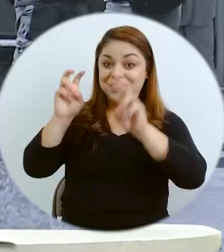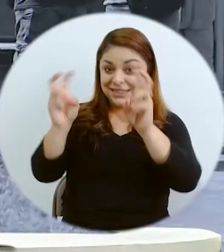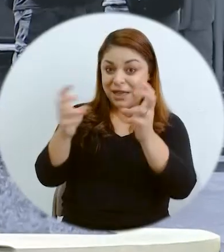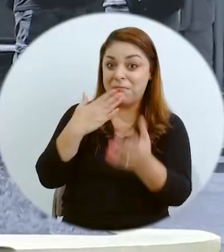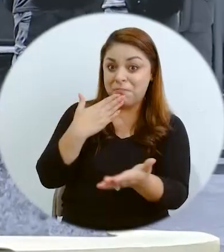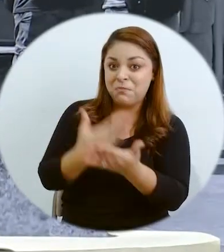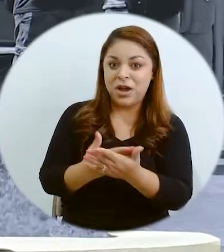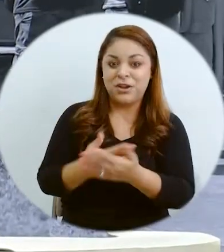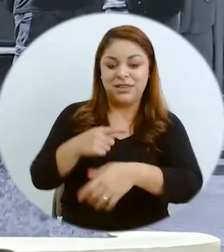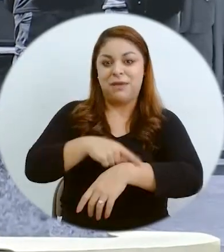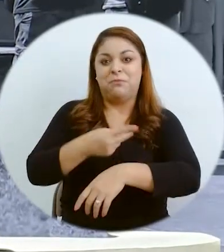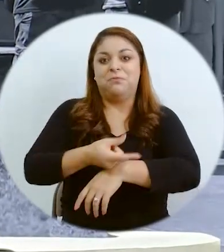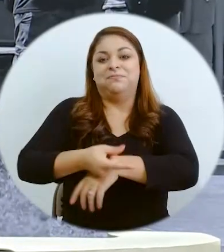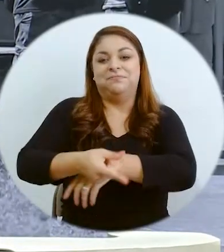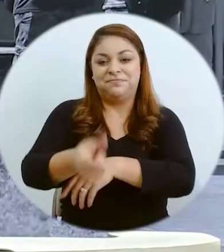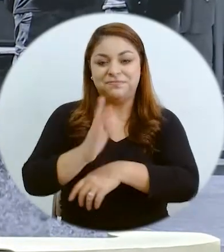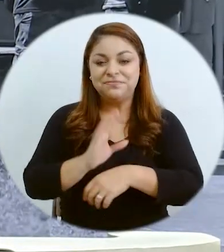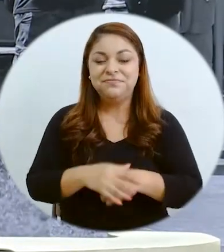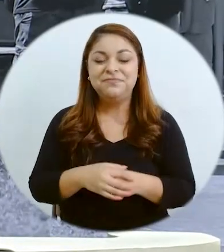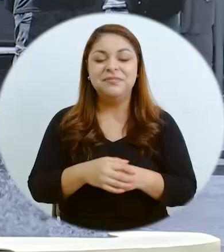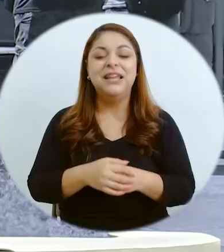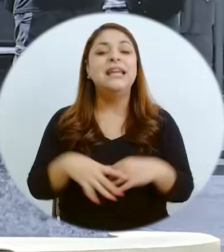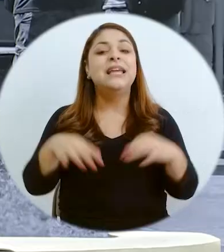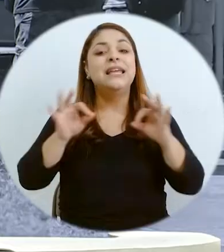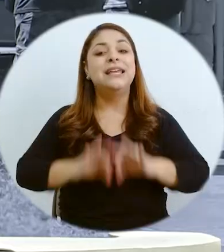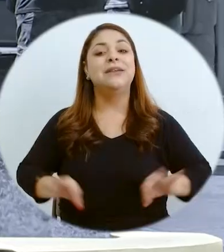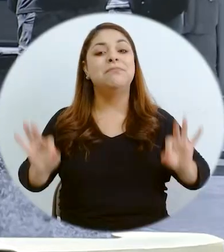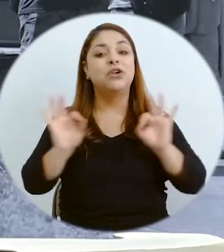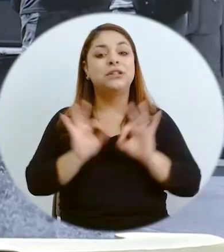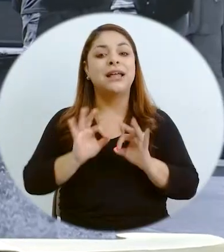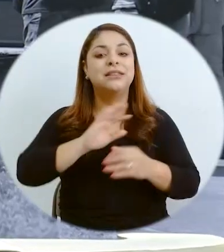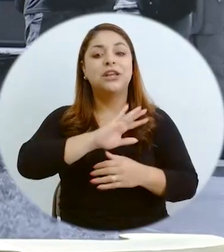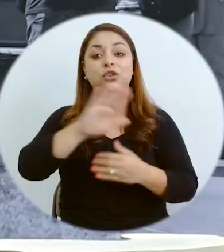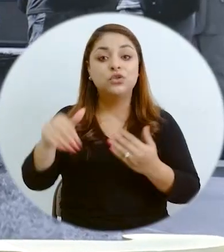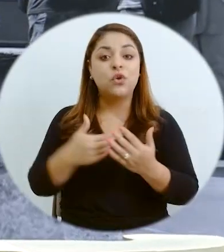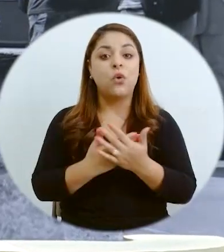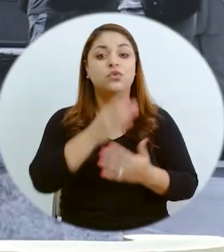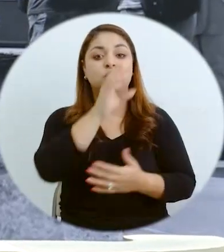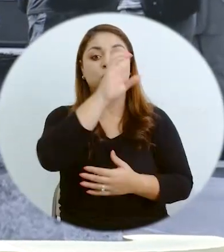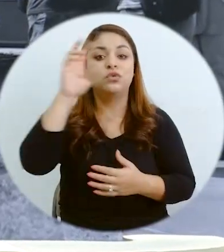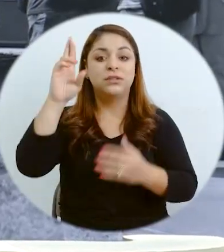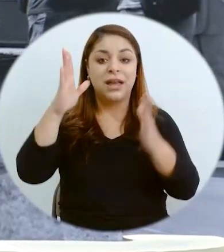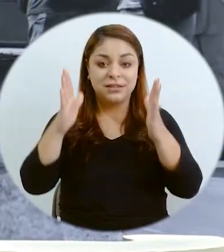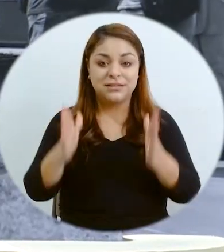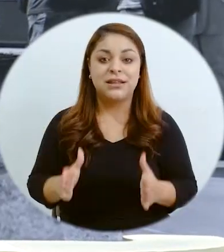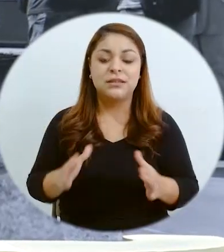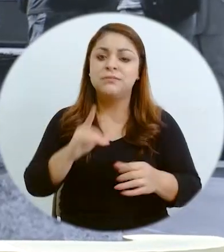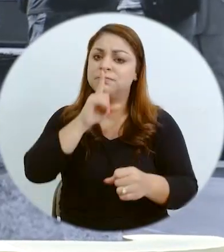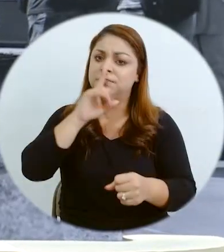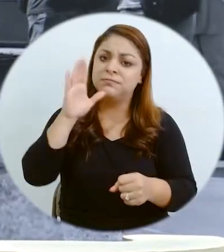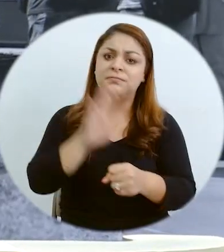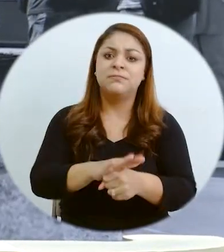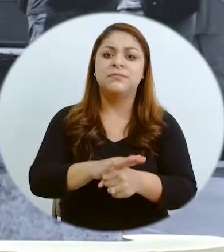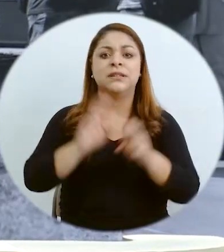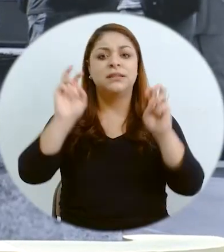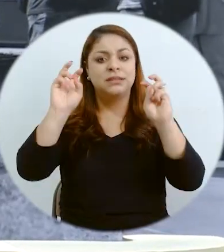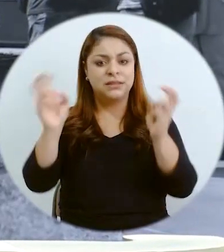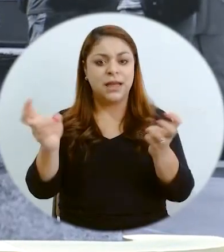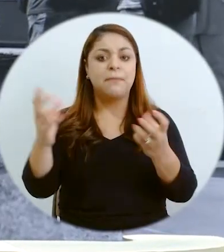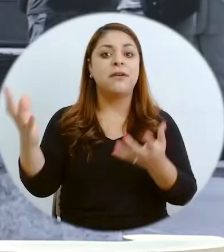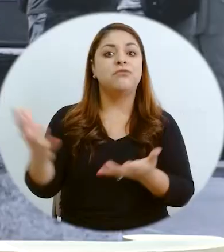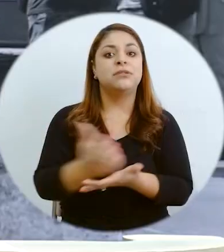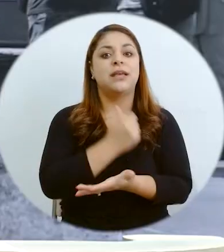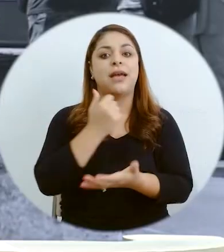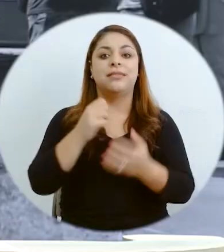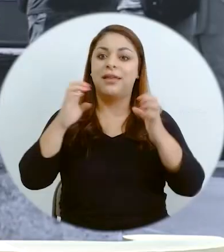es muy bueno, el tiempo se va volando. Aquí lo importante es que todas y todos los costarricenses nos comprometamos con el tema